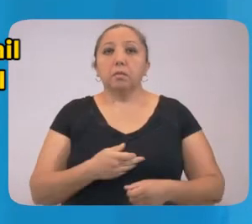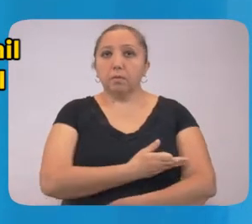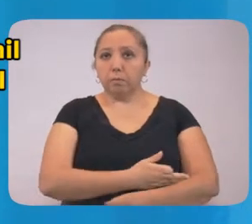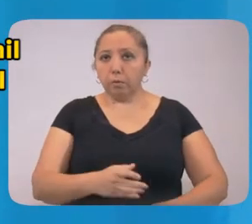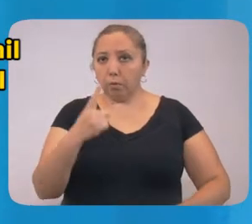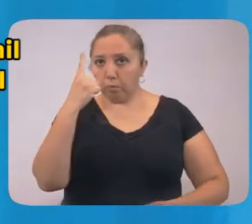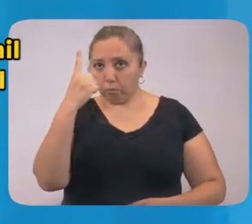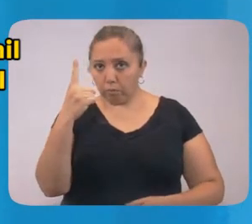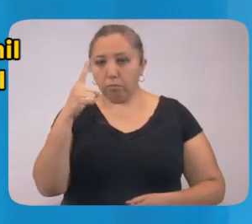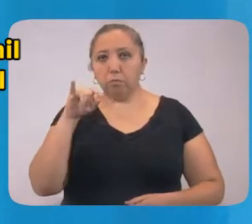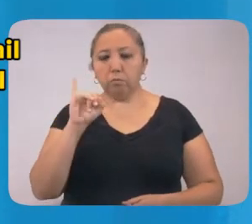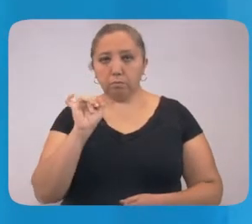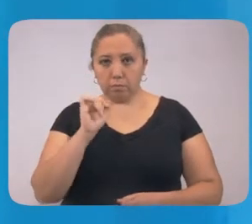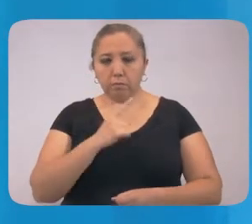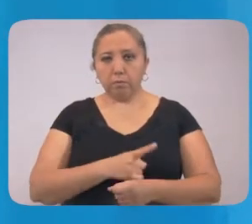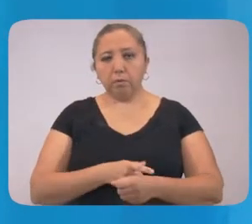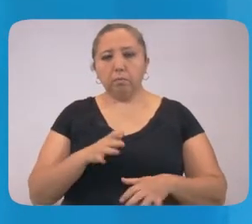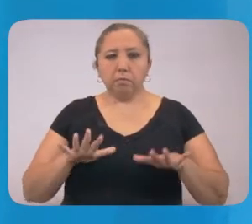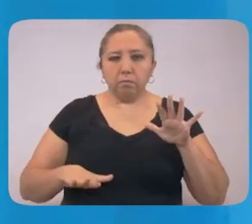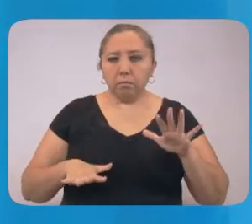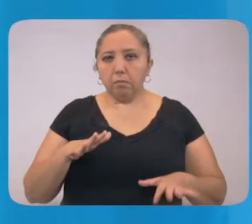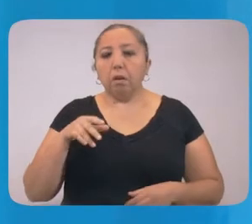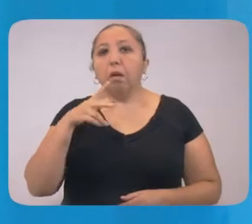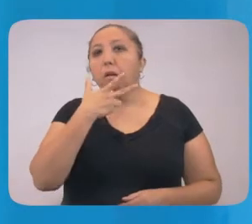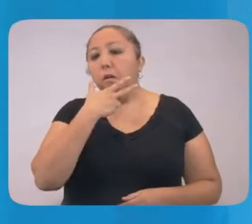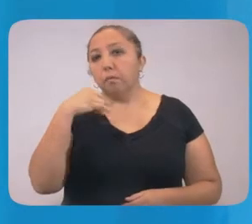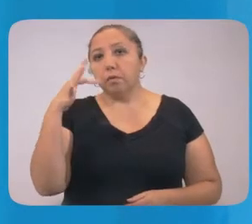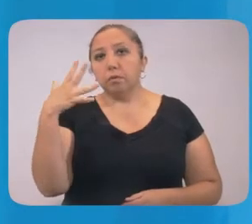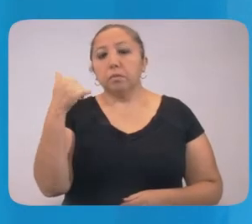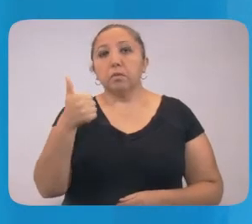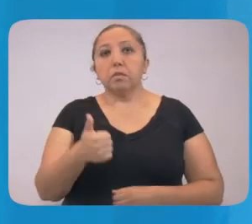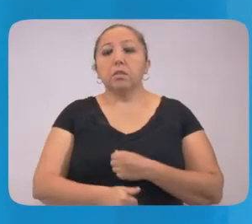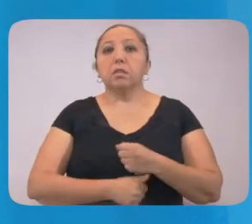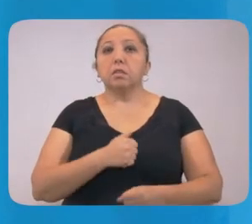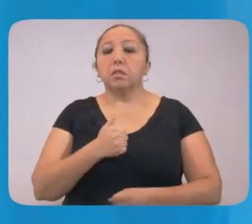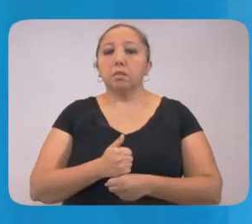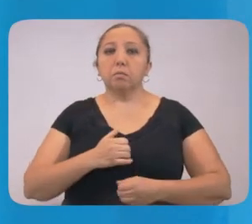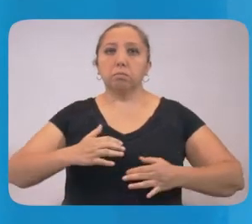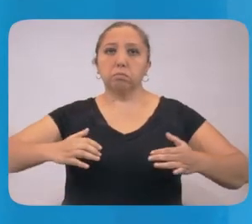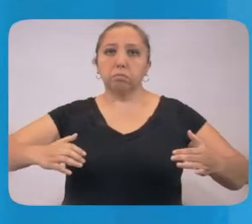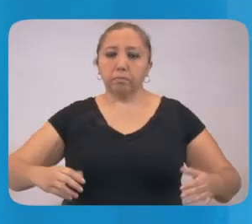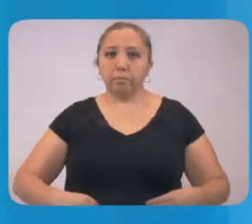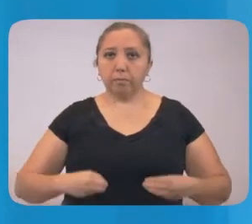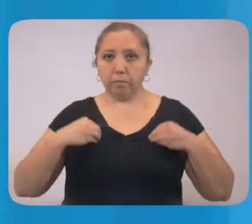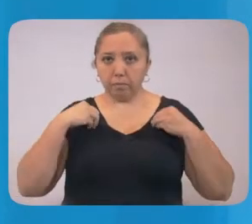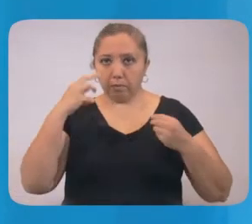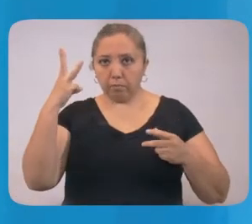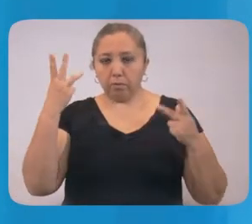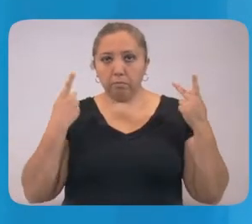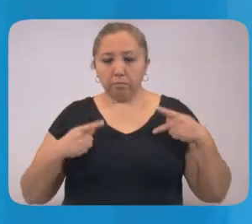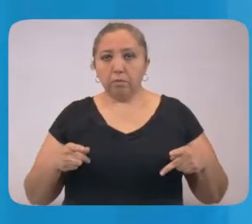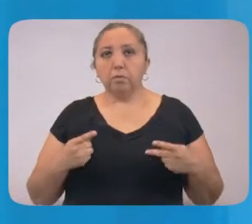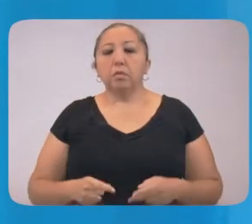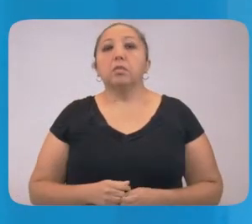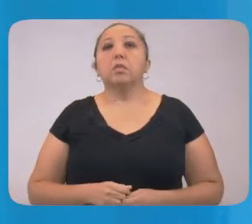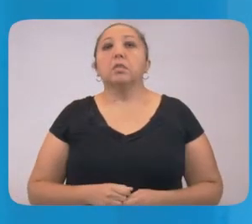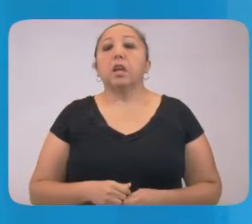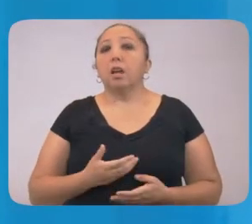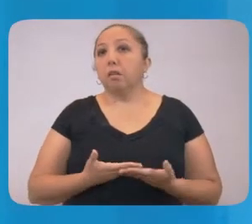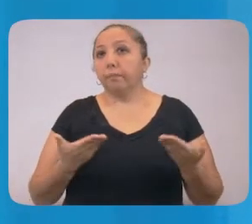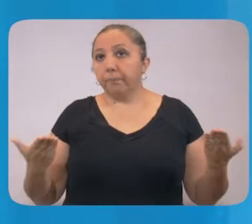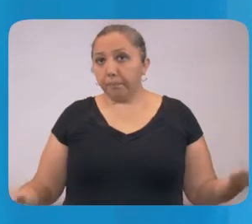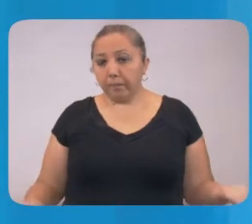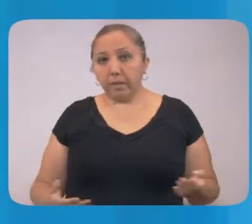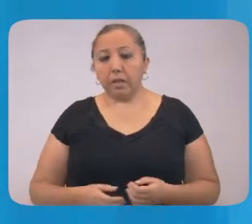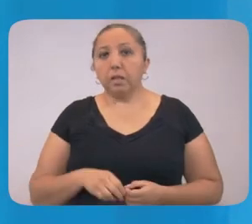presentado síntomas leves hombre de 56 años de mérida con obesidad vivía con tres personas las cuales hasta el